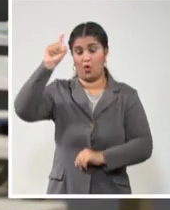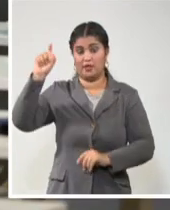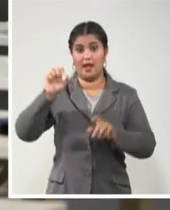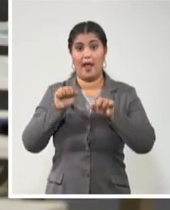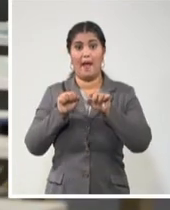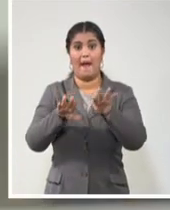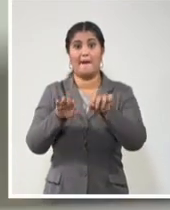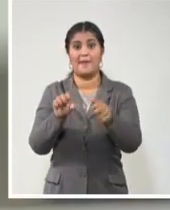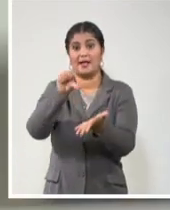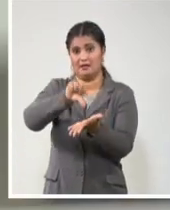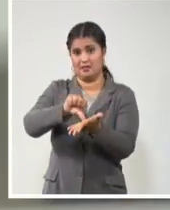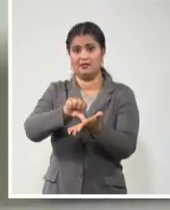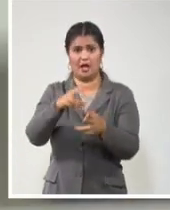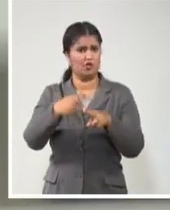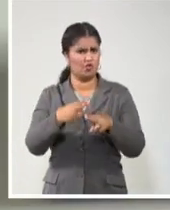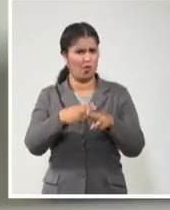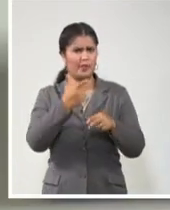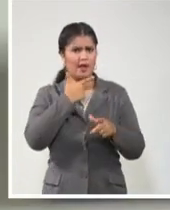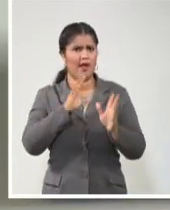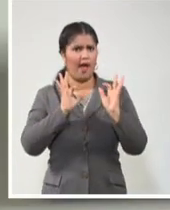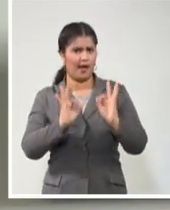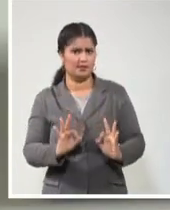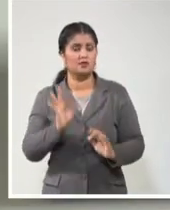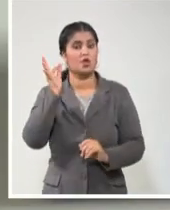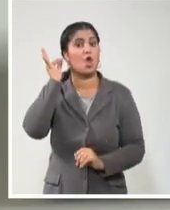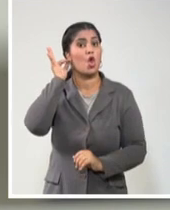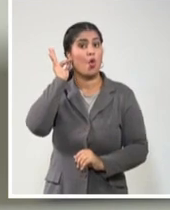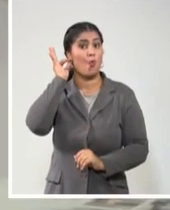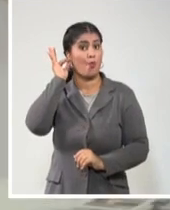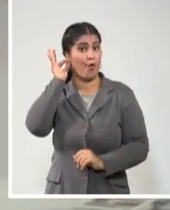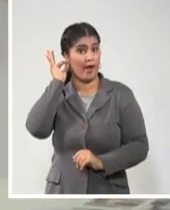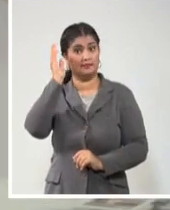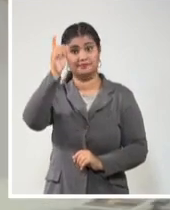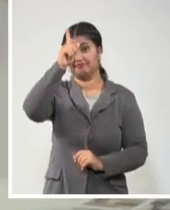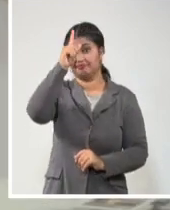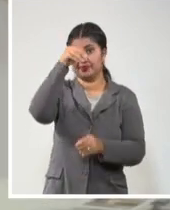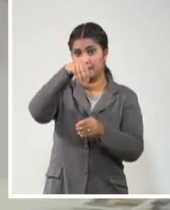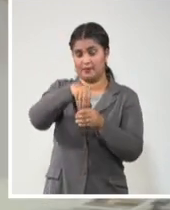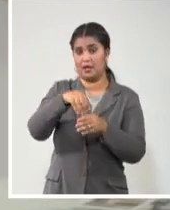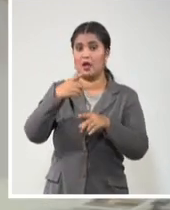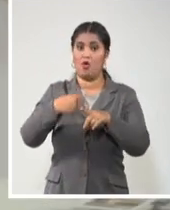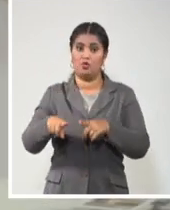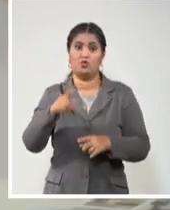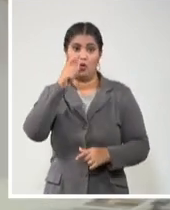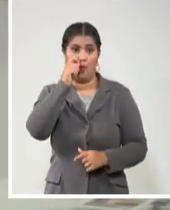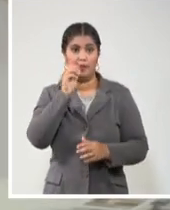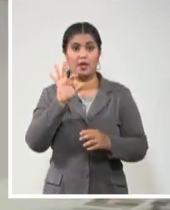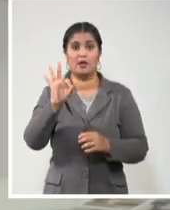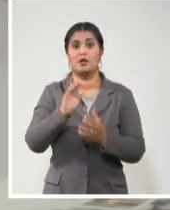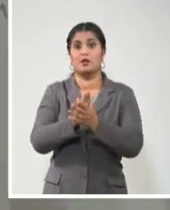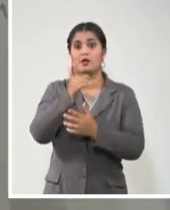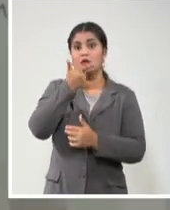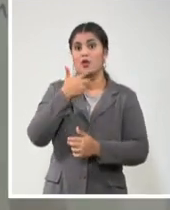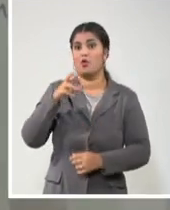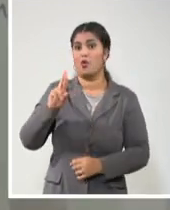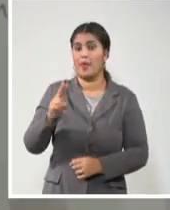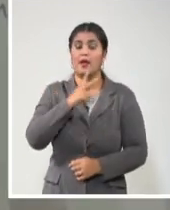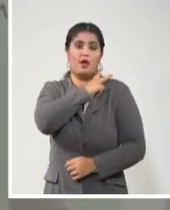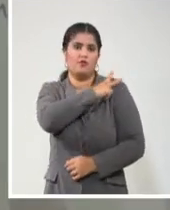Federal de Alemania en Cuba, excelentísima señora Heidrun Tempel, Omar de Jesús Fernández, secretario general de la Cámara de Comercio,